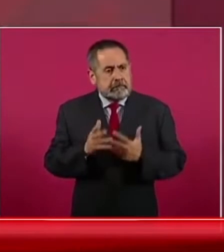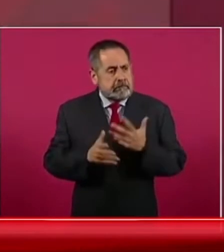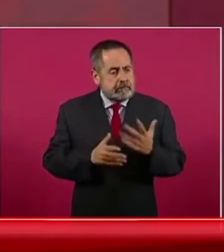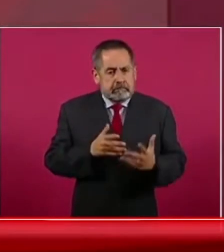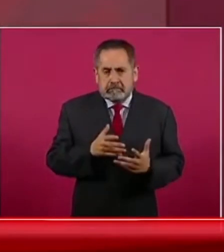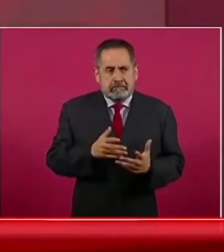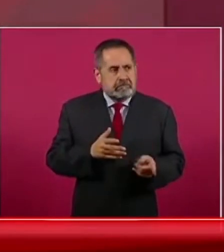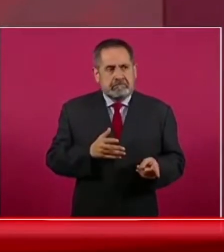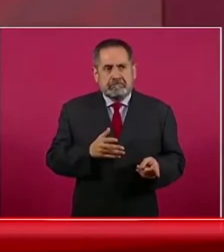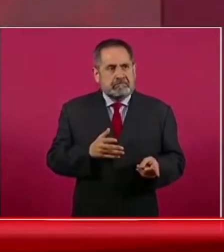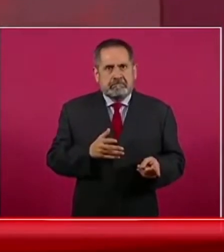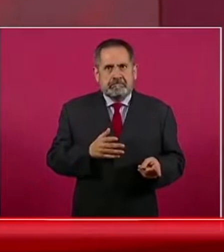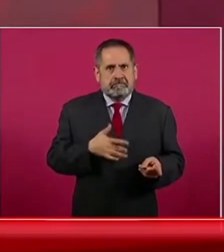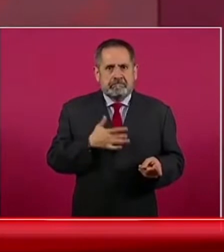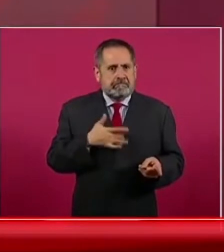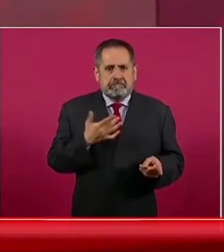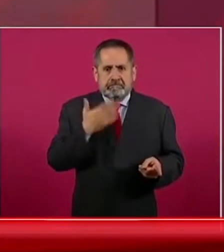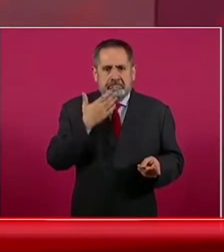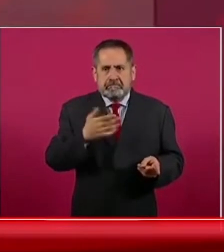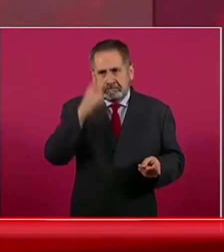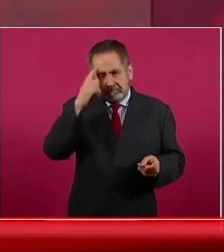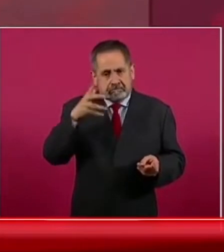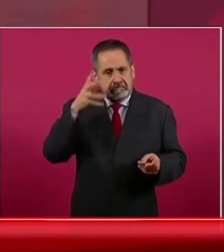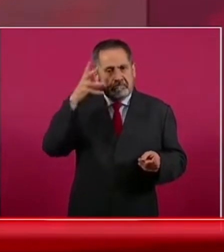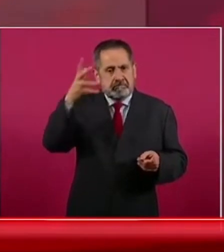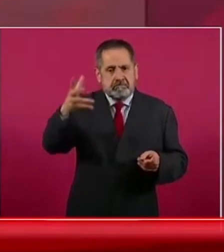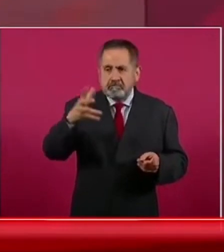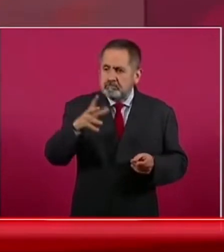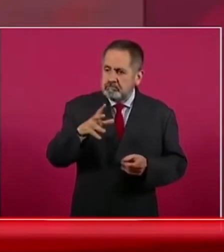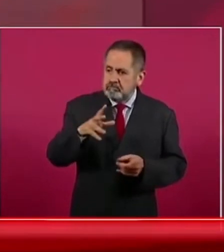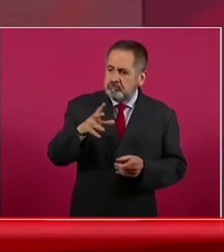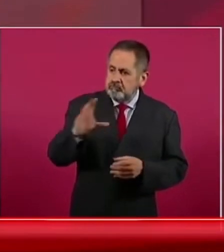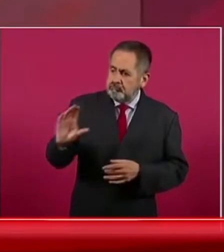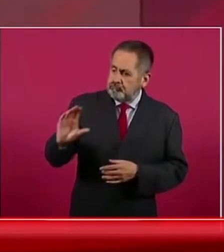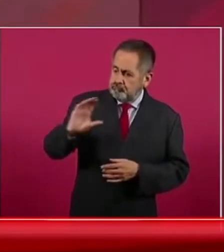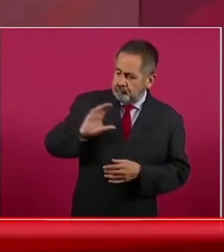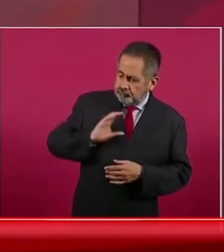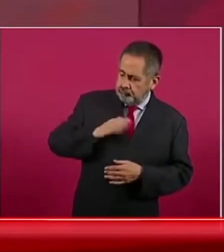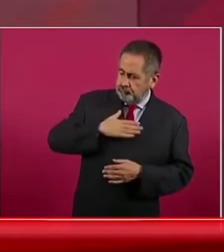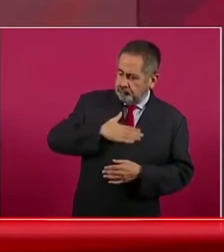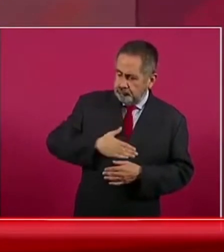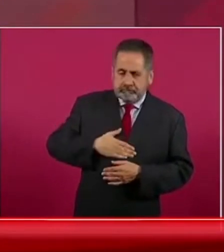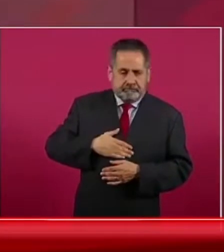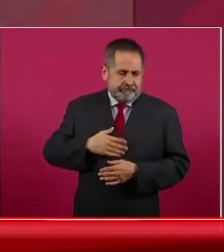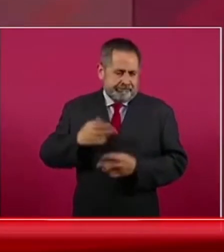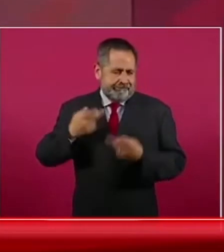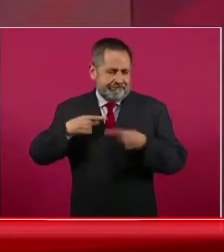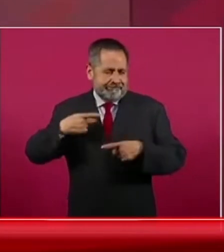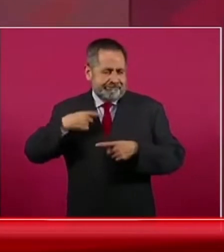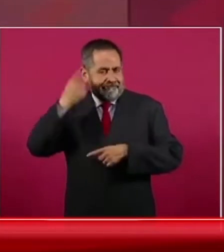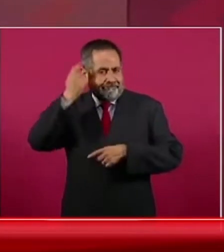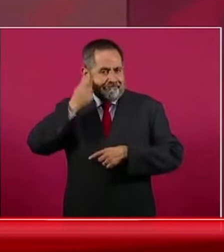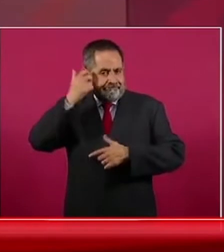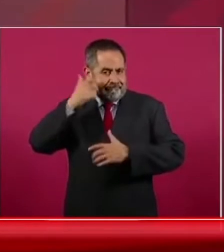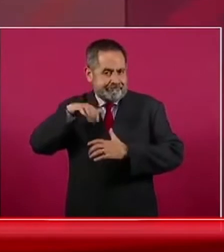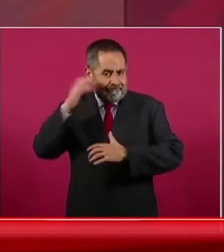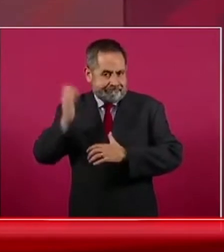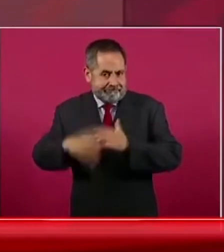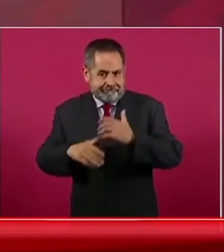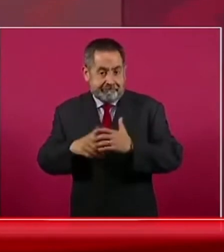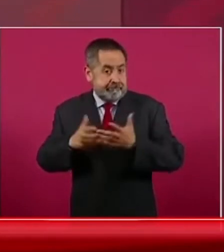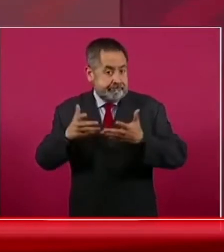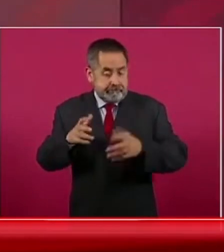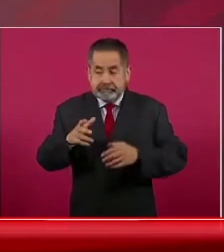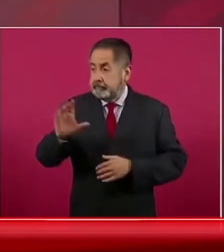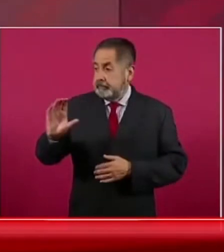el que se entregue al trabajador jubilado lo